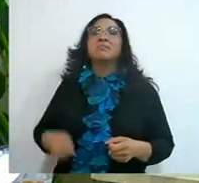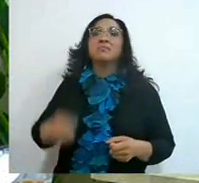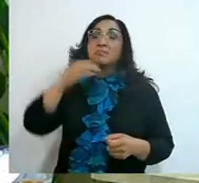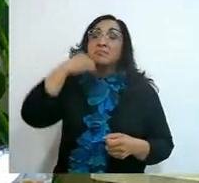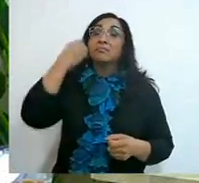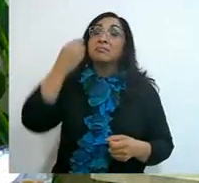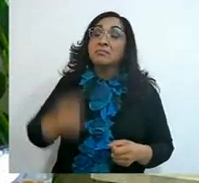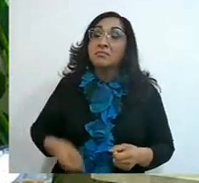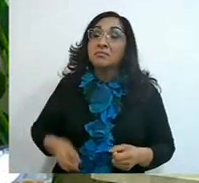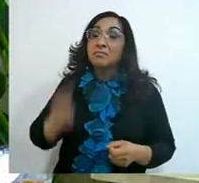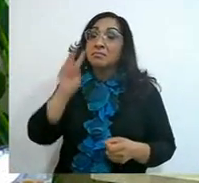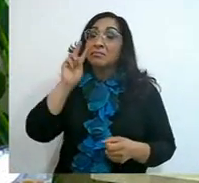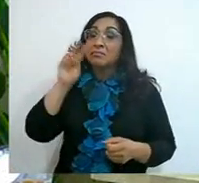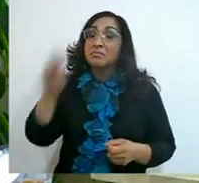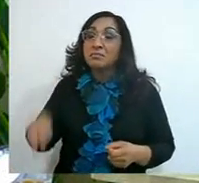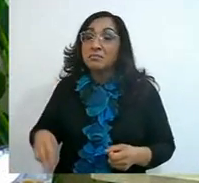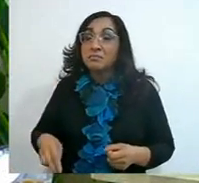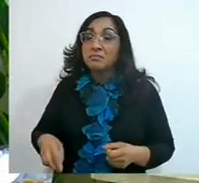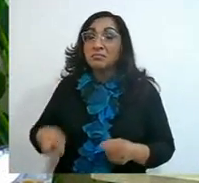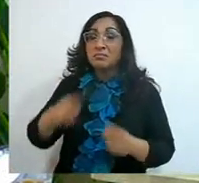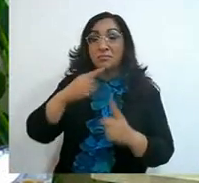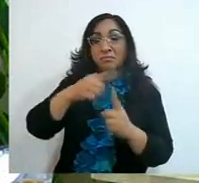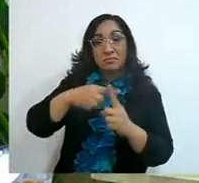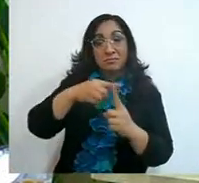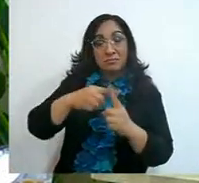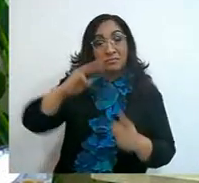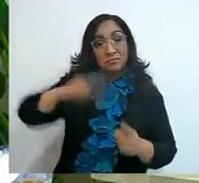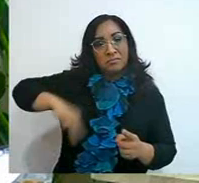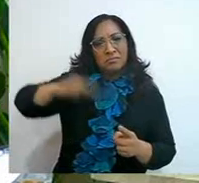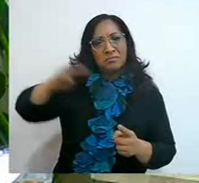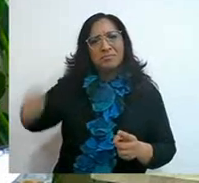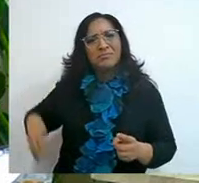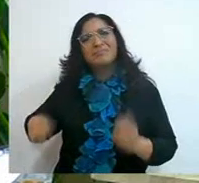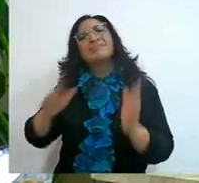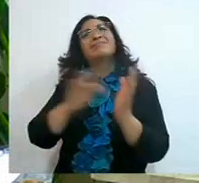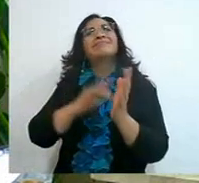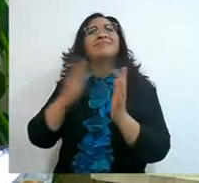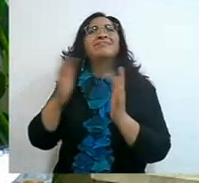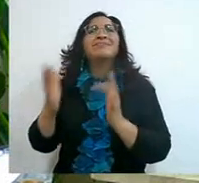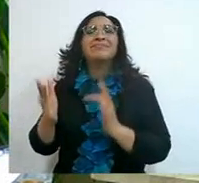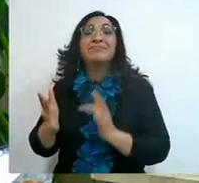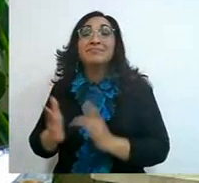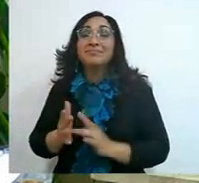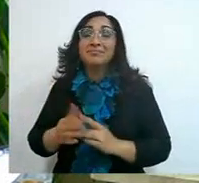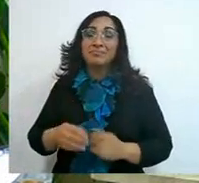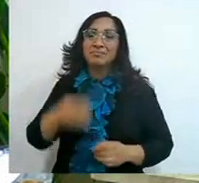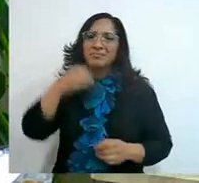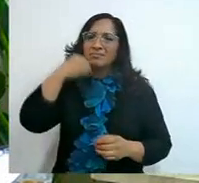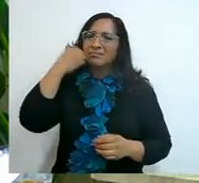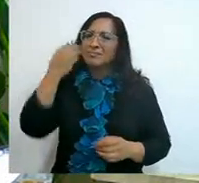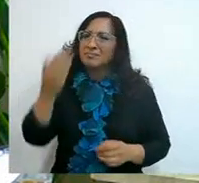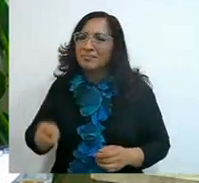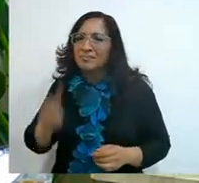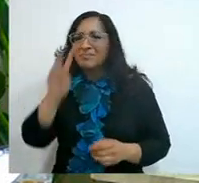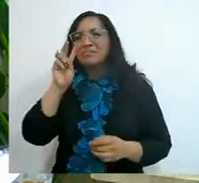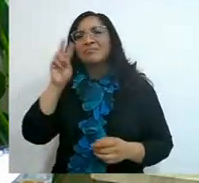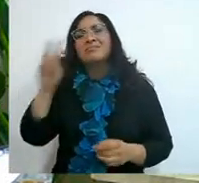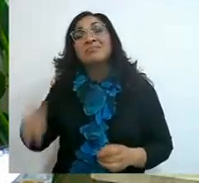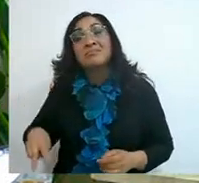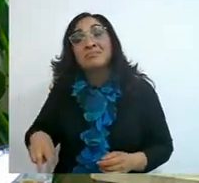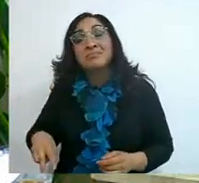¡Crucifícale! ¿Les damos a Barrabás? No, ¡crucifícale a este! Y sea su